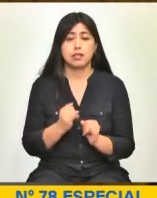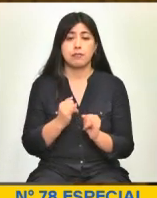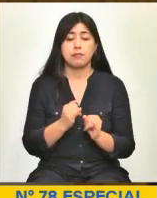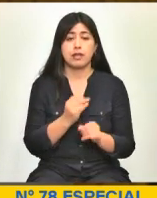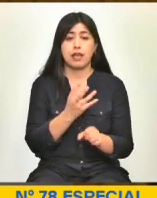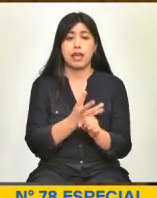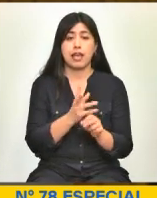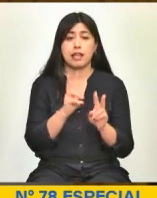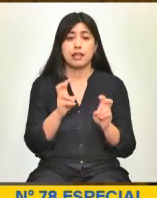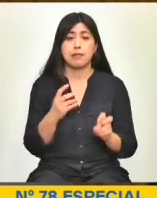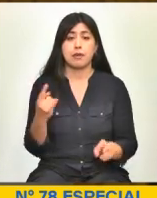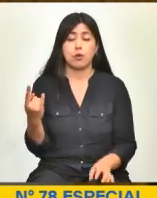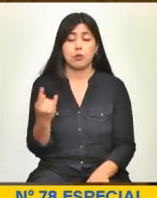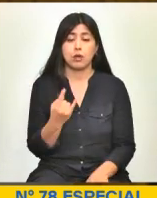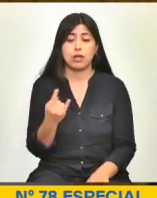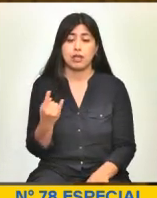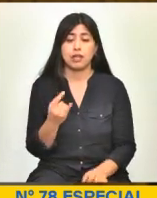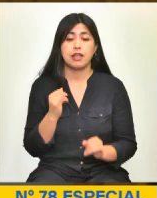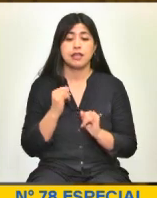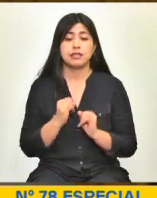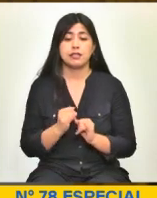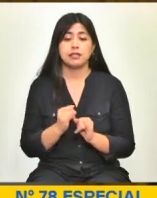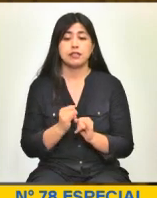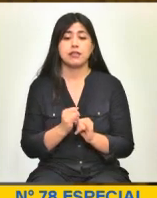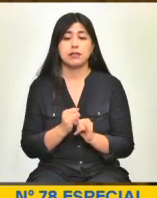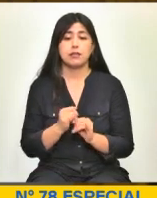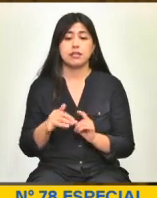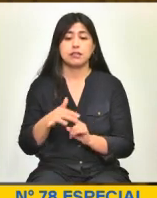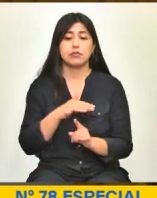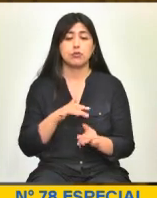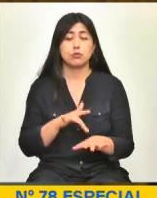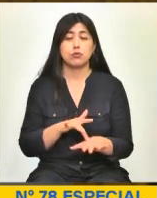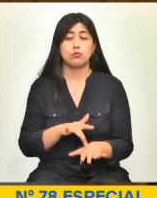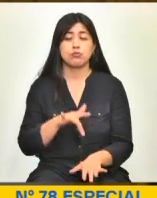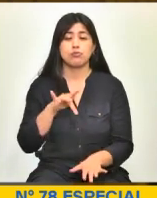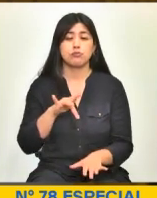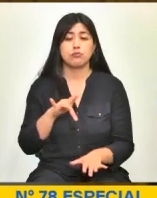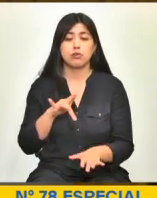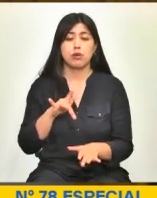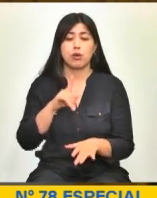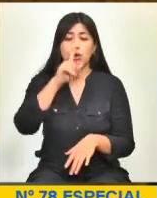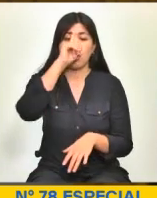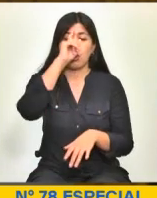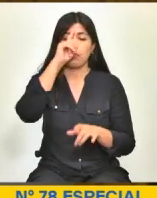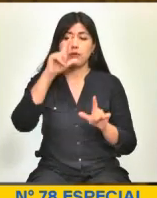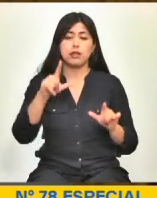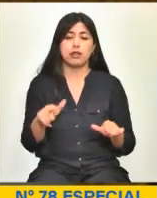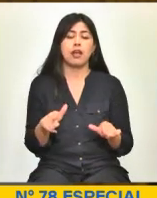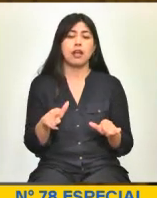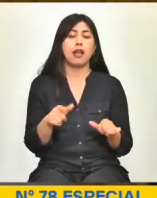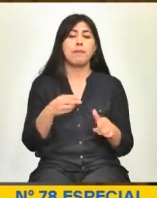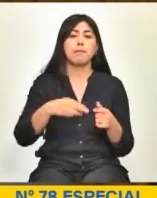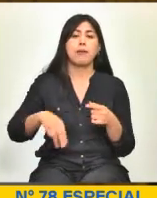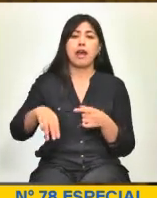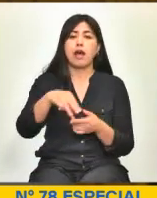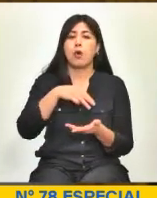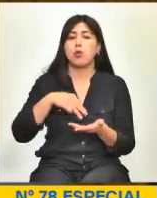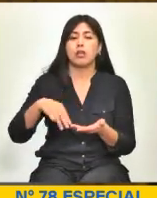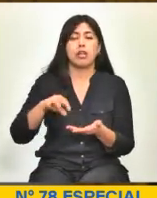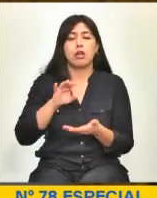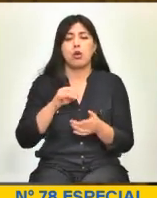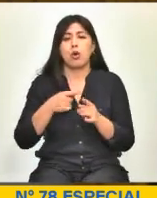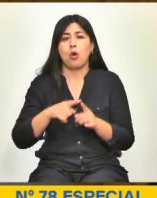tema urgente, cada vez que tenemos una situación crítica en los hospitales públicos del Maule o de otras regiones que nos toca